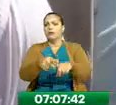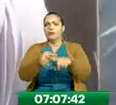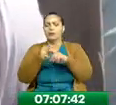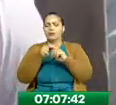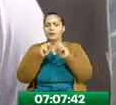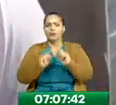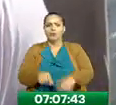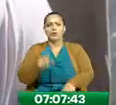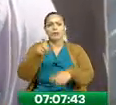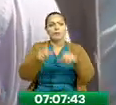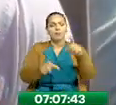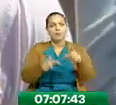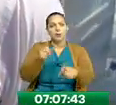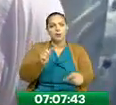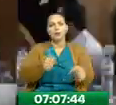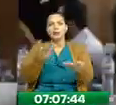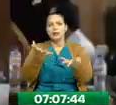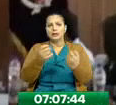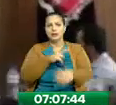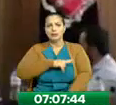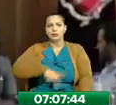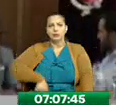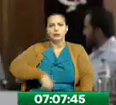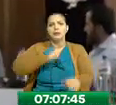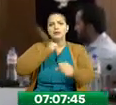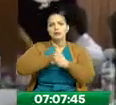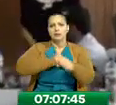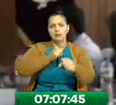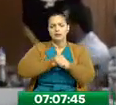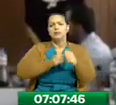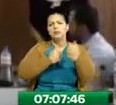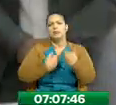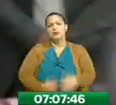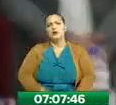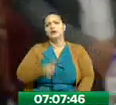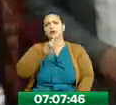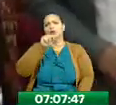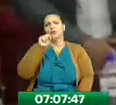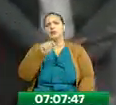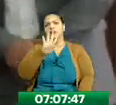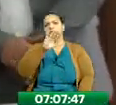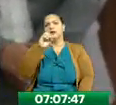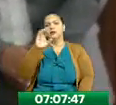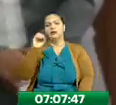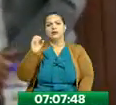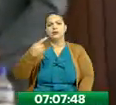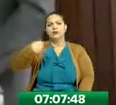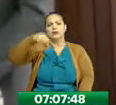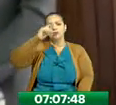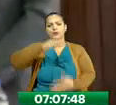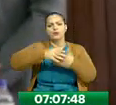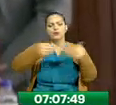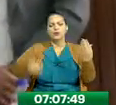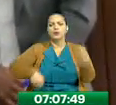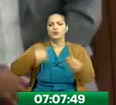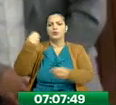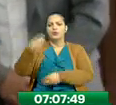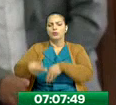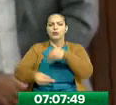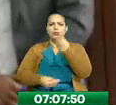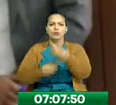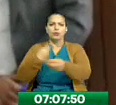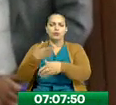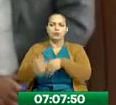entregado ya 2.500 millones de dólares. Realizó un anuncio informando que apoyará al municipio de Riobamba con al menos